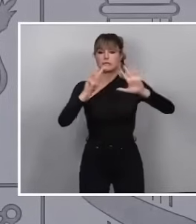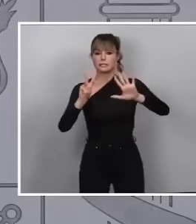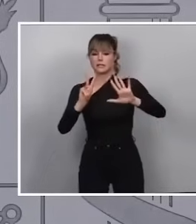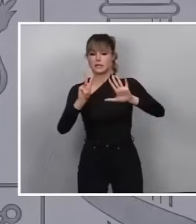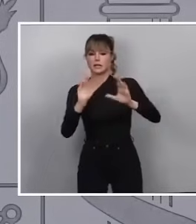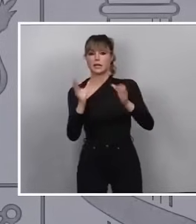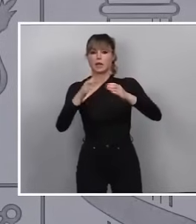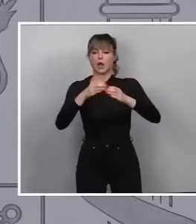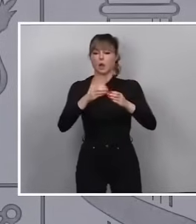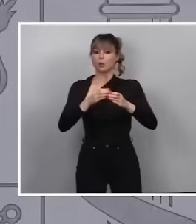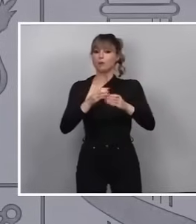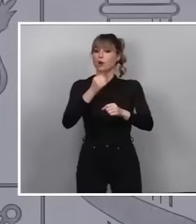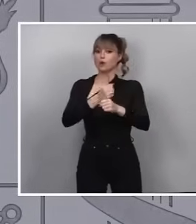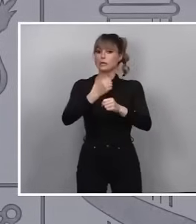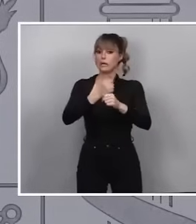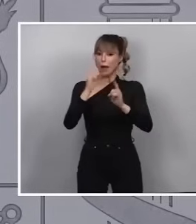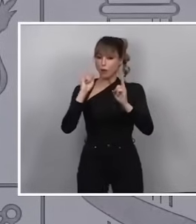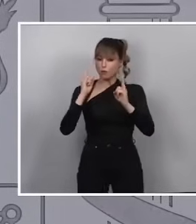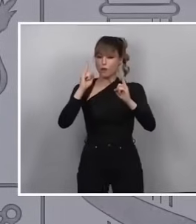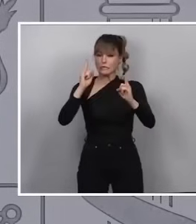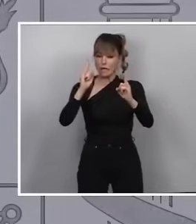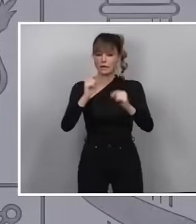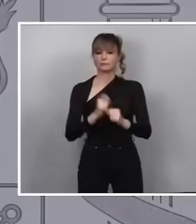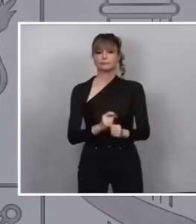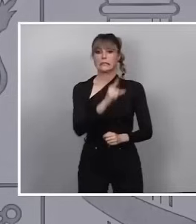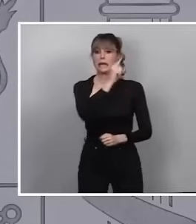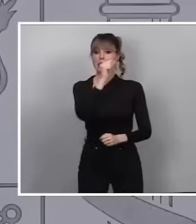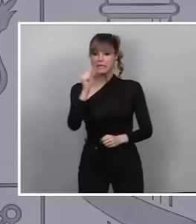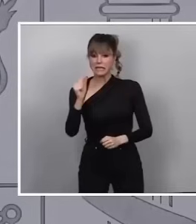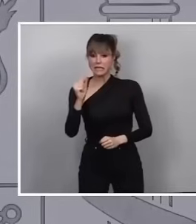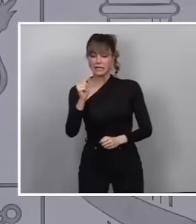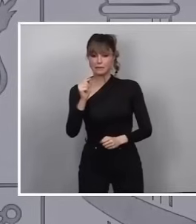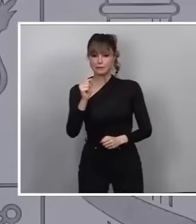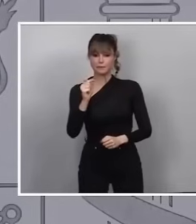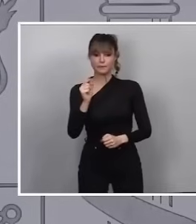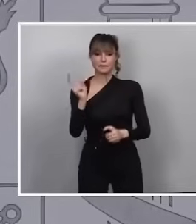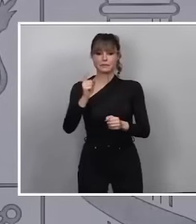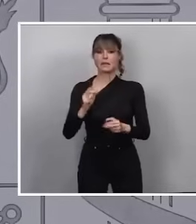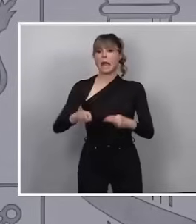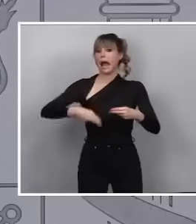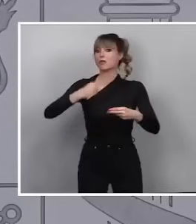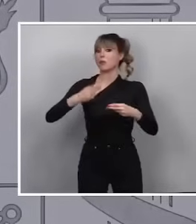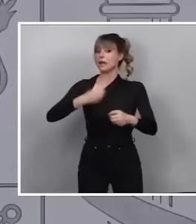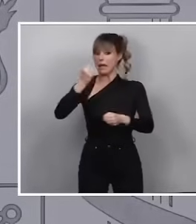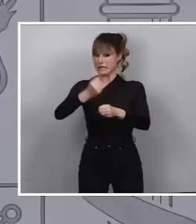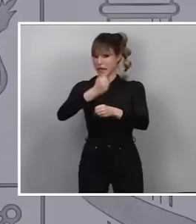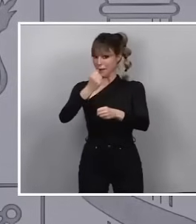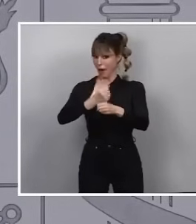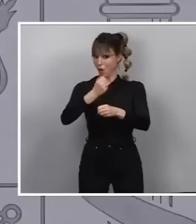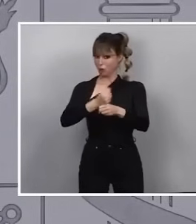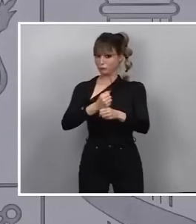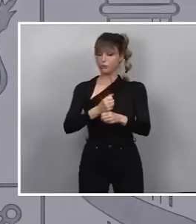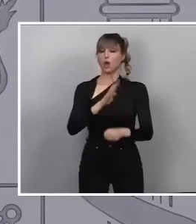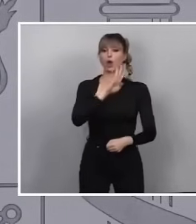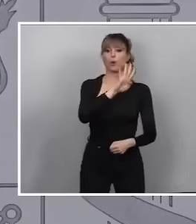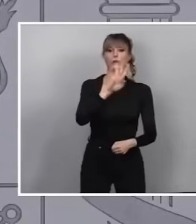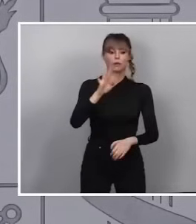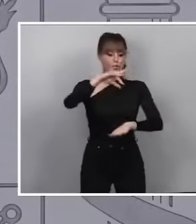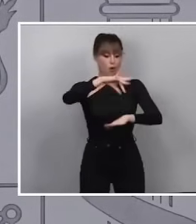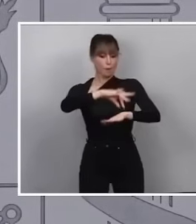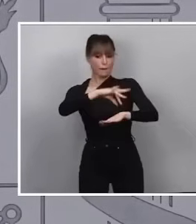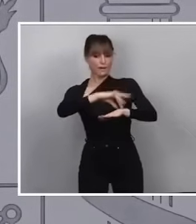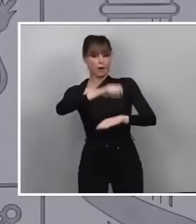brigadistas forestales un centenar de agentes aduaneros 44